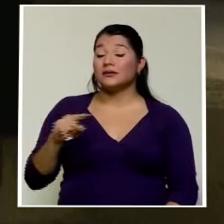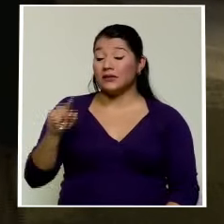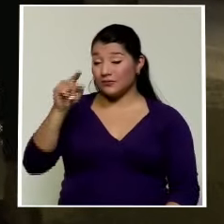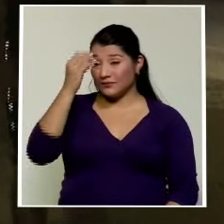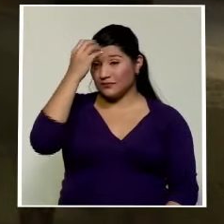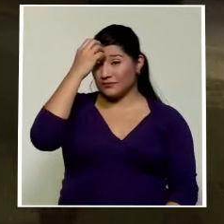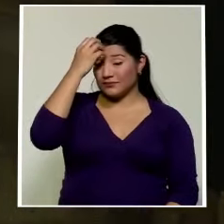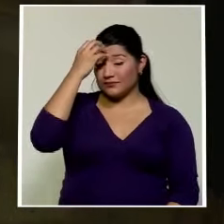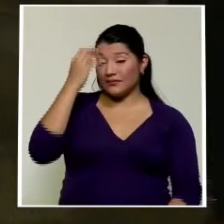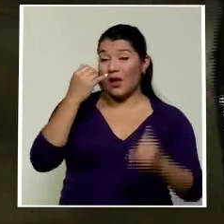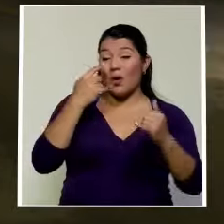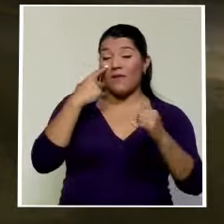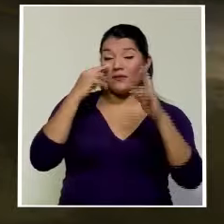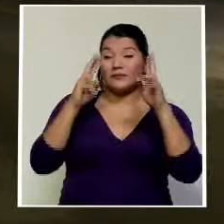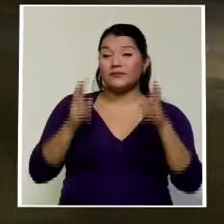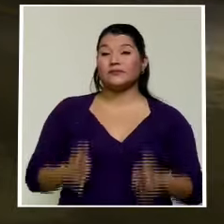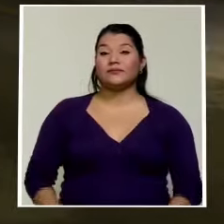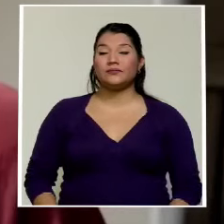jueza de ejecución de la pena.